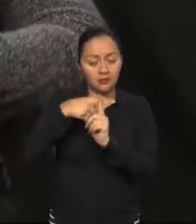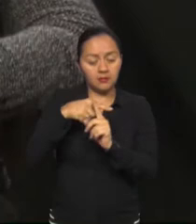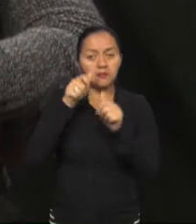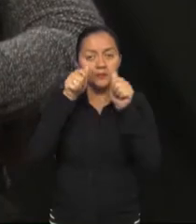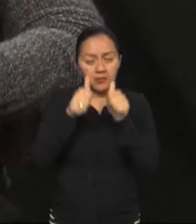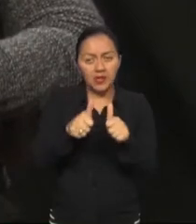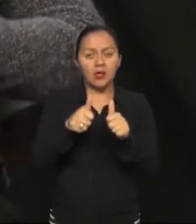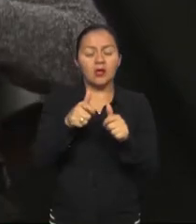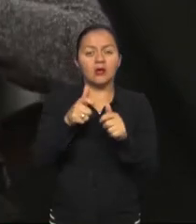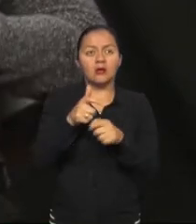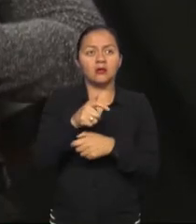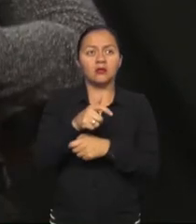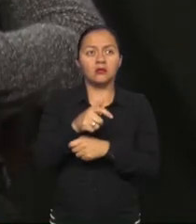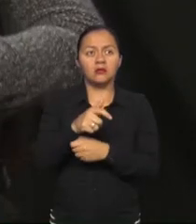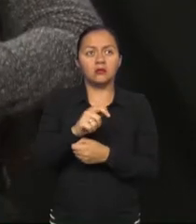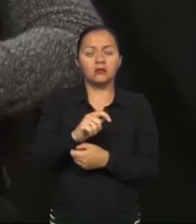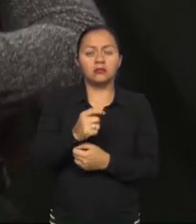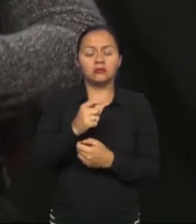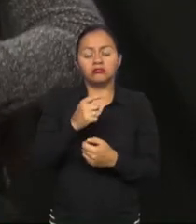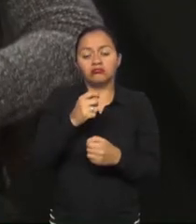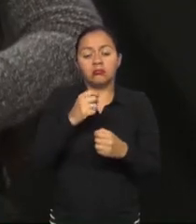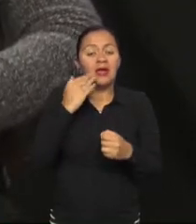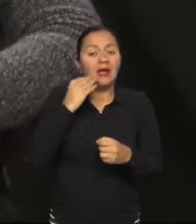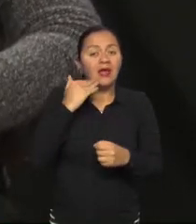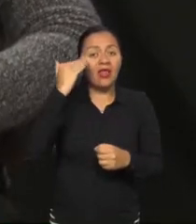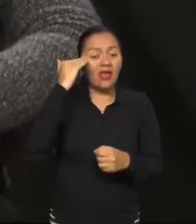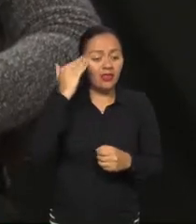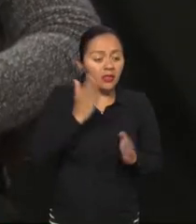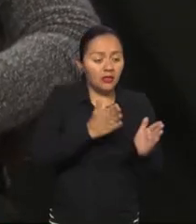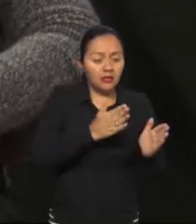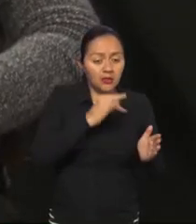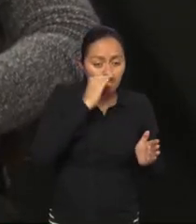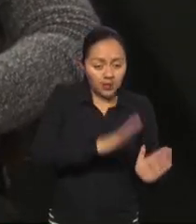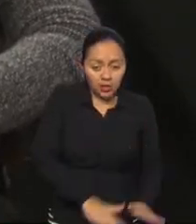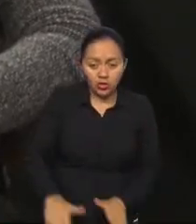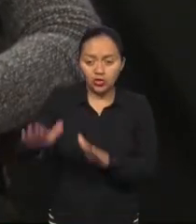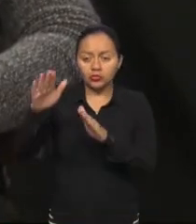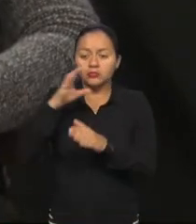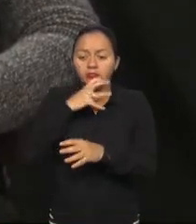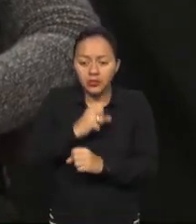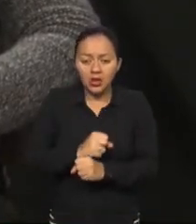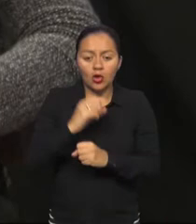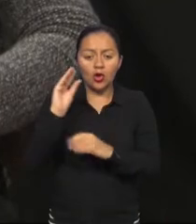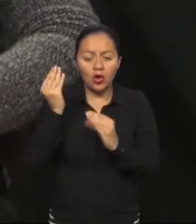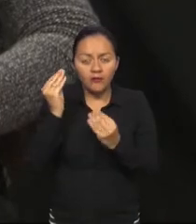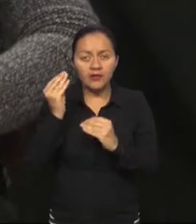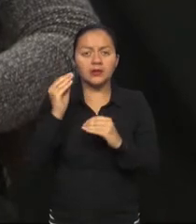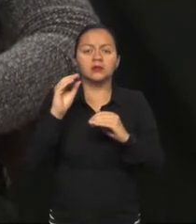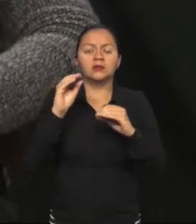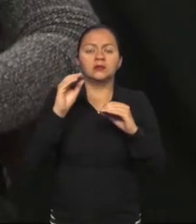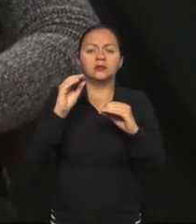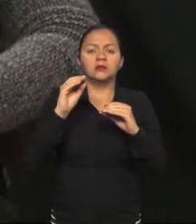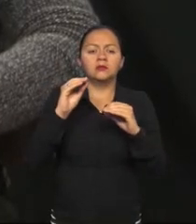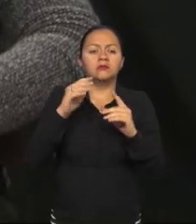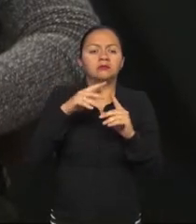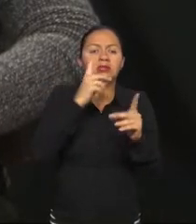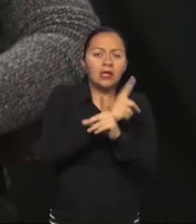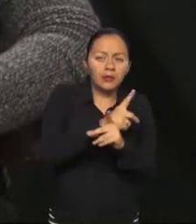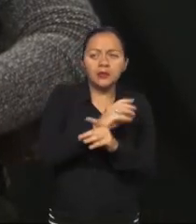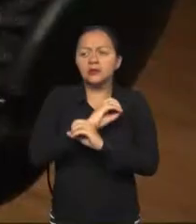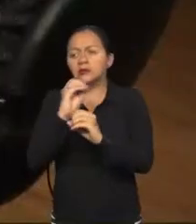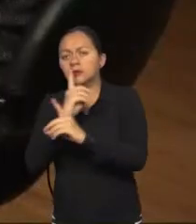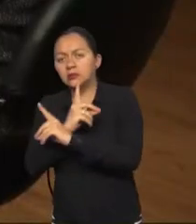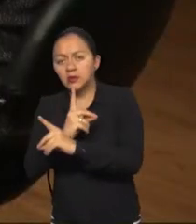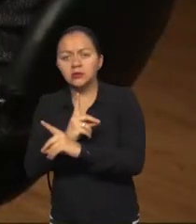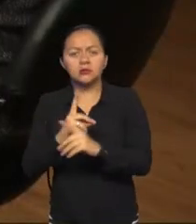personas de todas las edades y en absolutamente todas las condiciones. Si bien la violencia de género puede